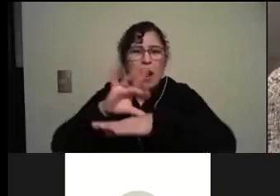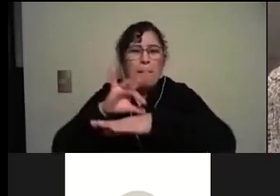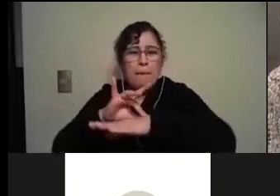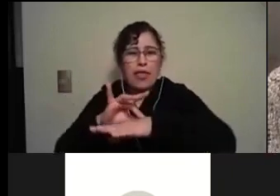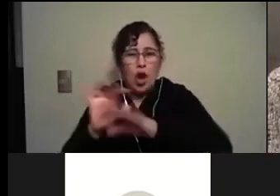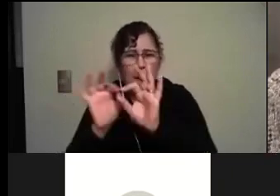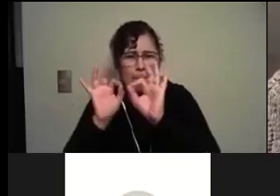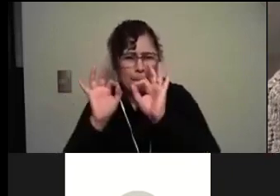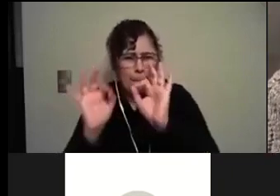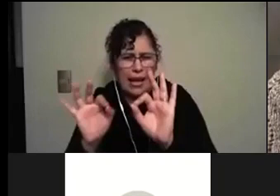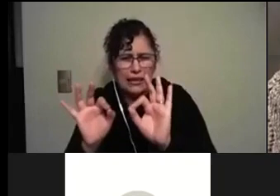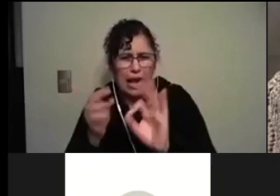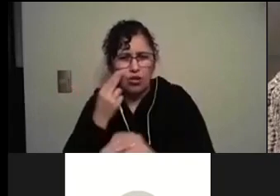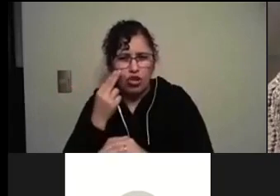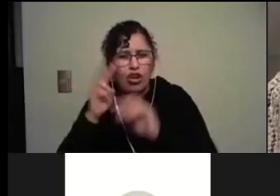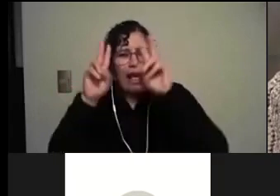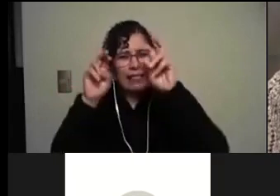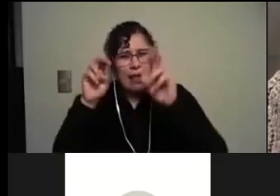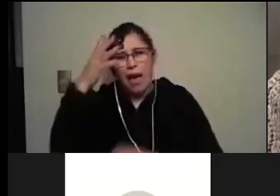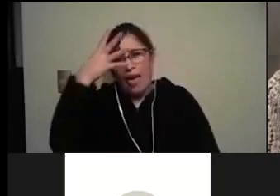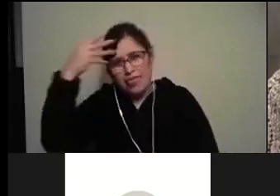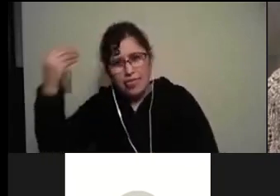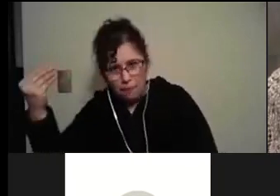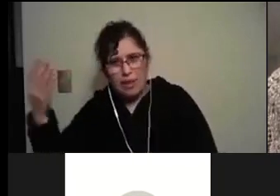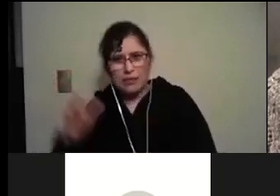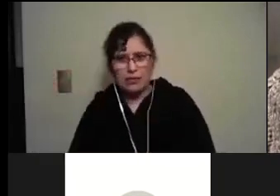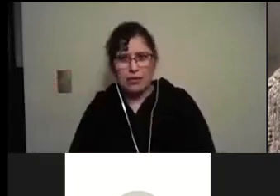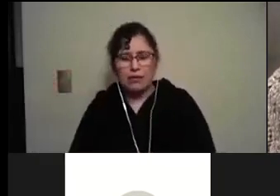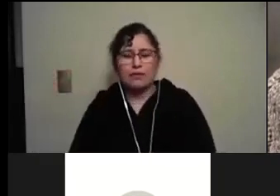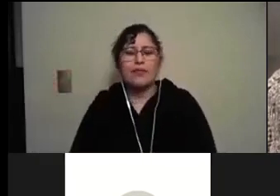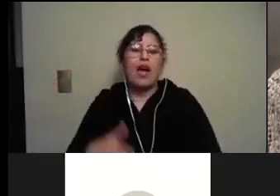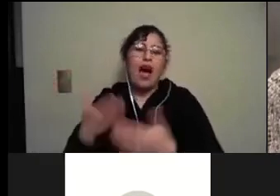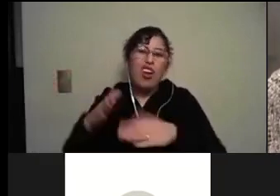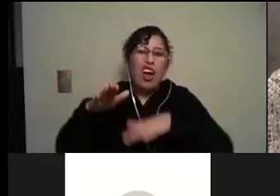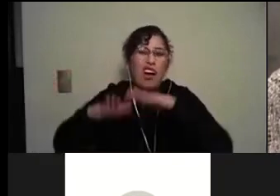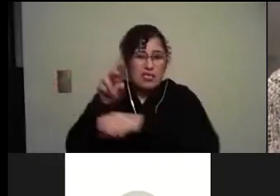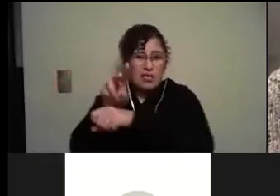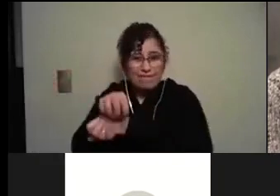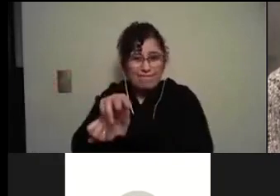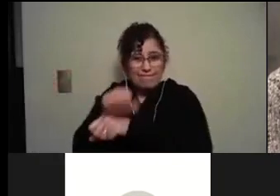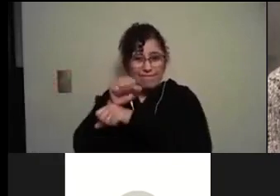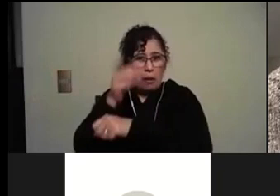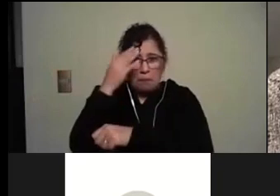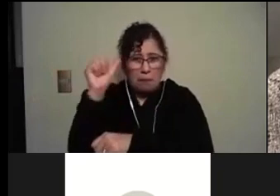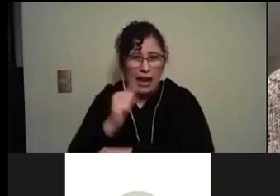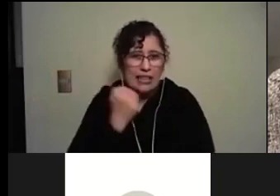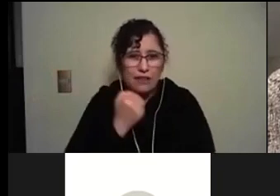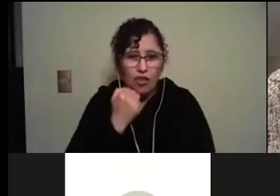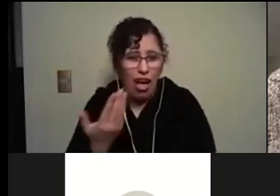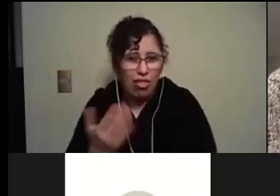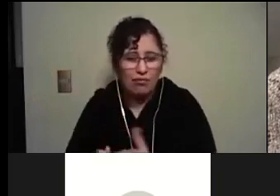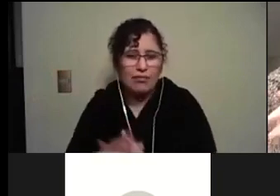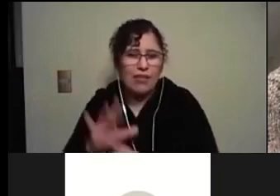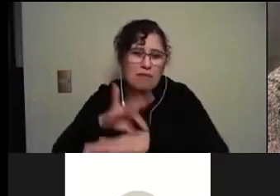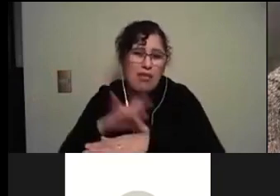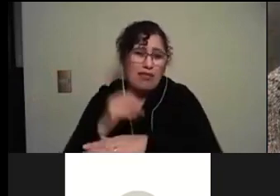además se especialice en demencia, ¿ya? Entonces muchas veces pasa que son mal diagnosticados, ¿ya? Ah,